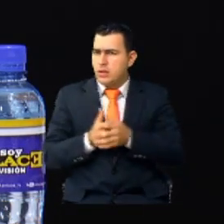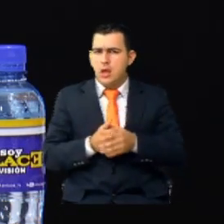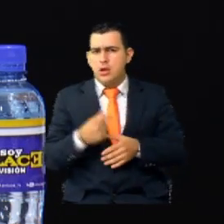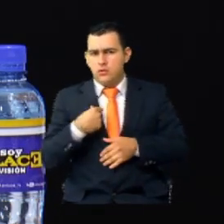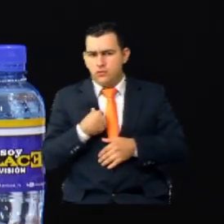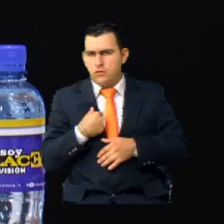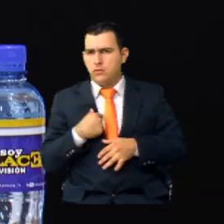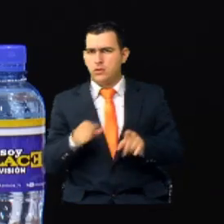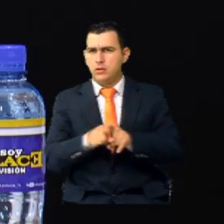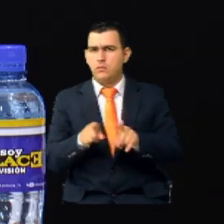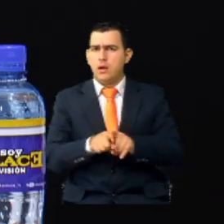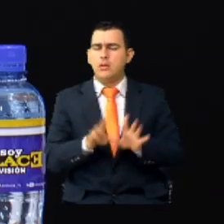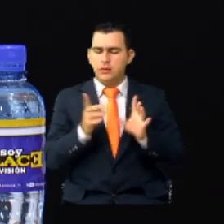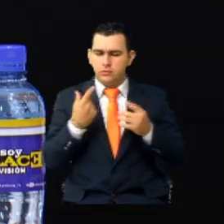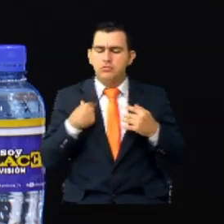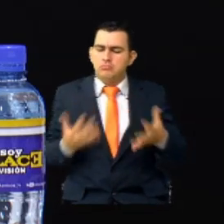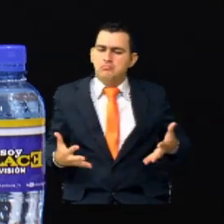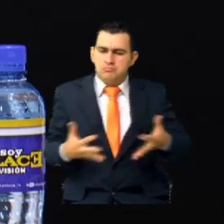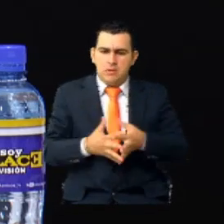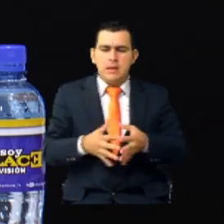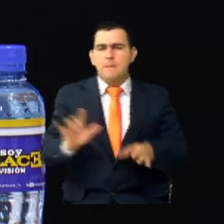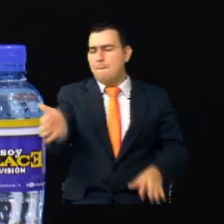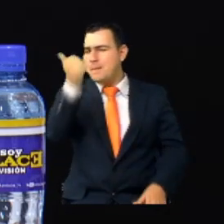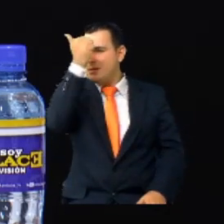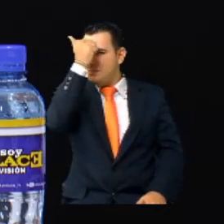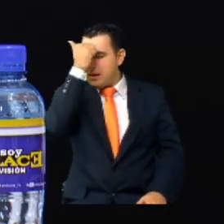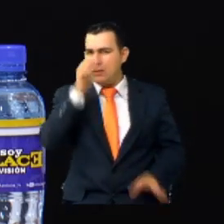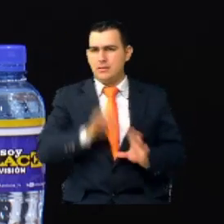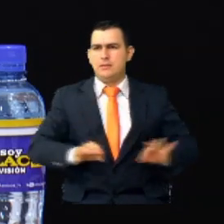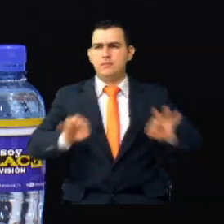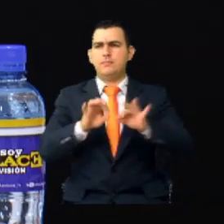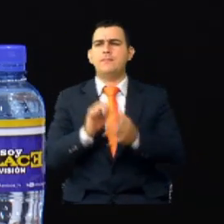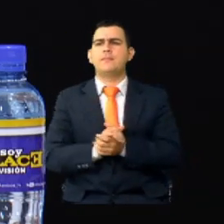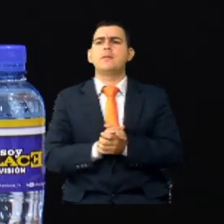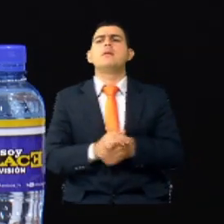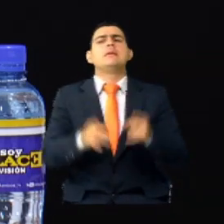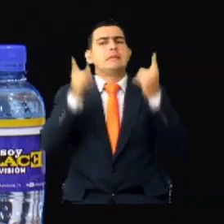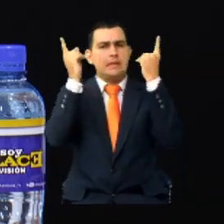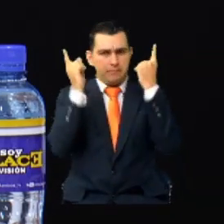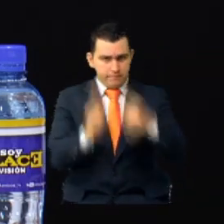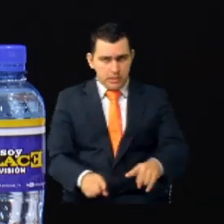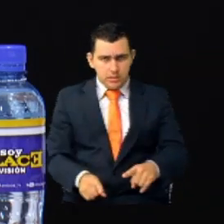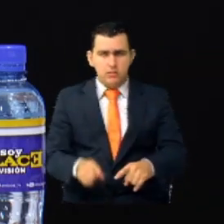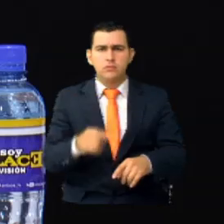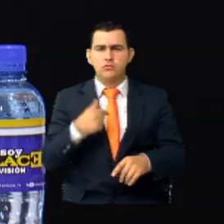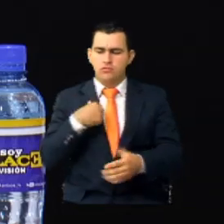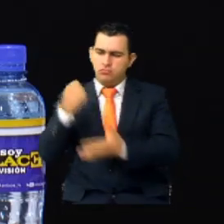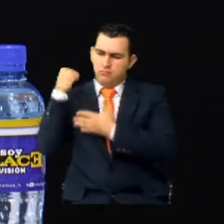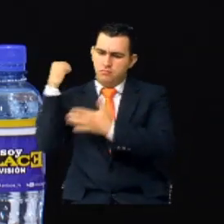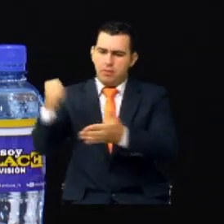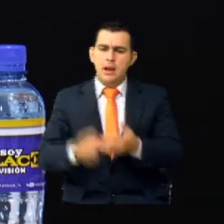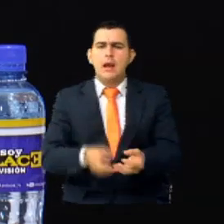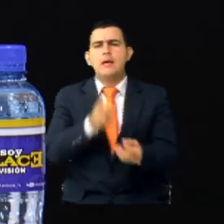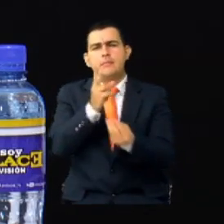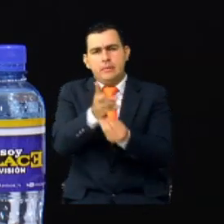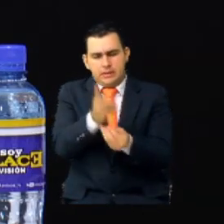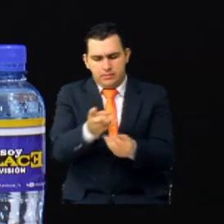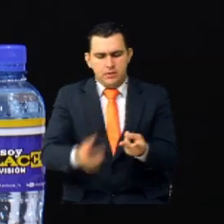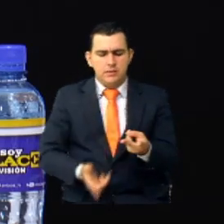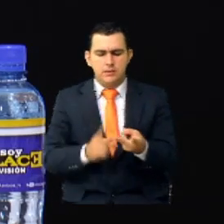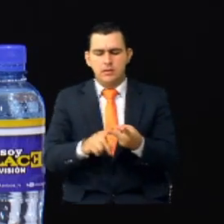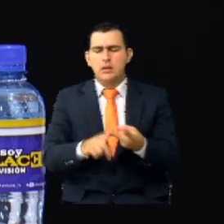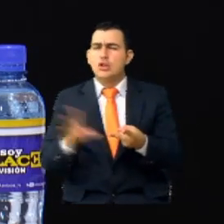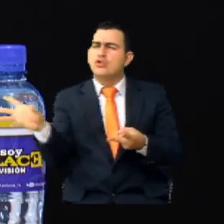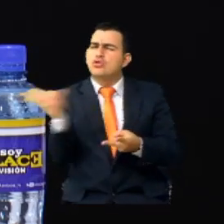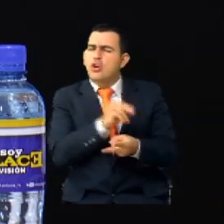área metropolitana. Esa fue una de mis principales batallas. E igualmente hicimos inversiones en materia de víctimas, sobre todo lo que